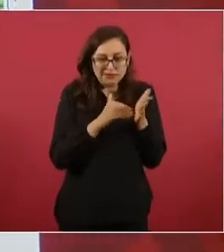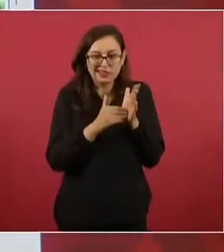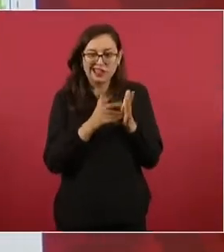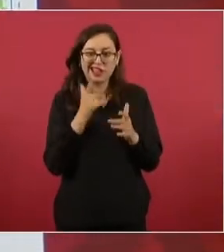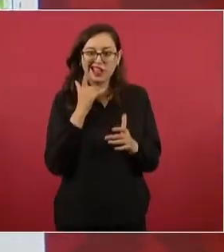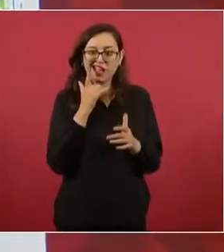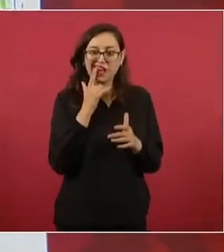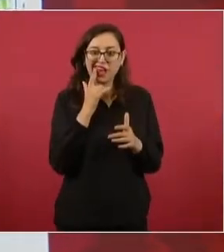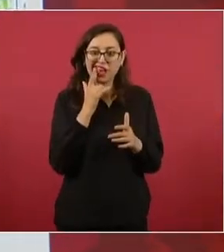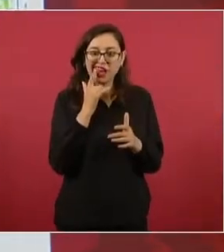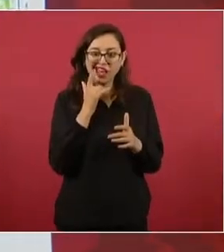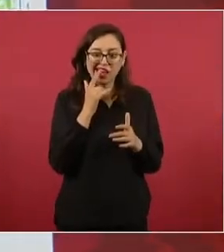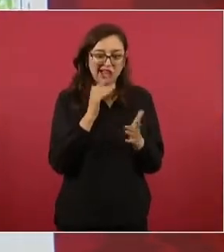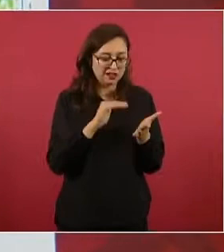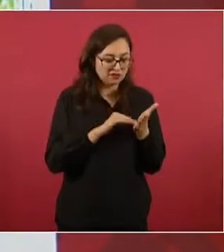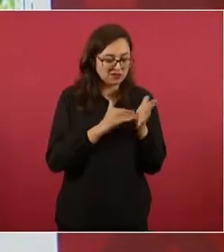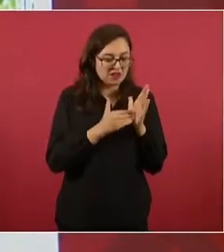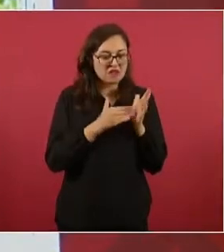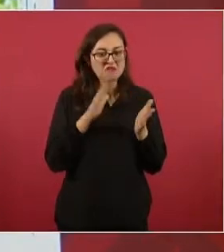contra